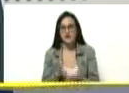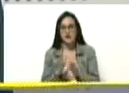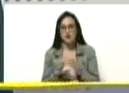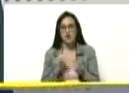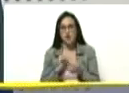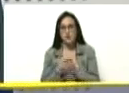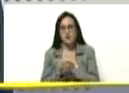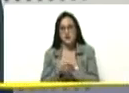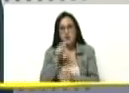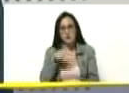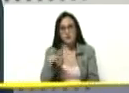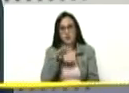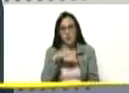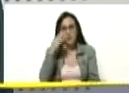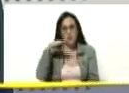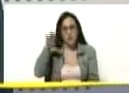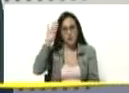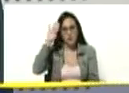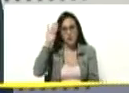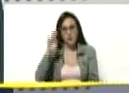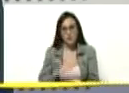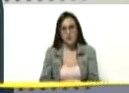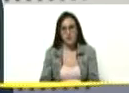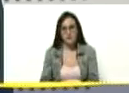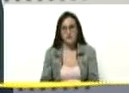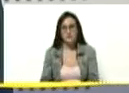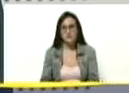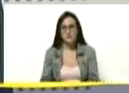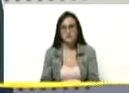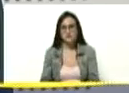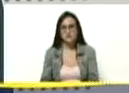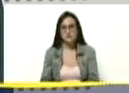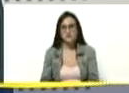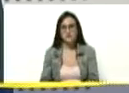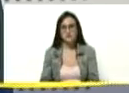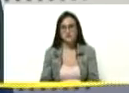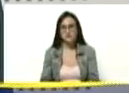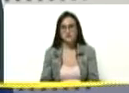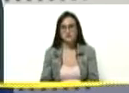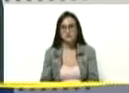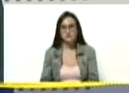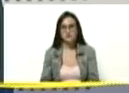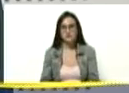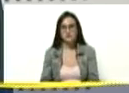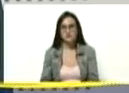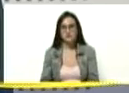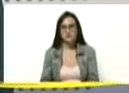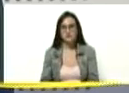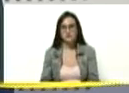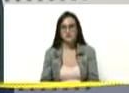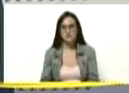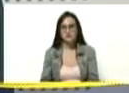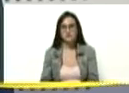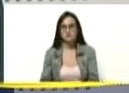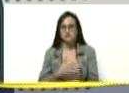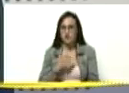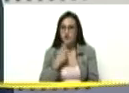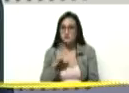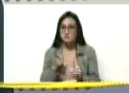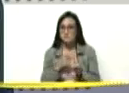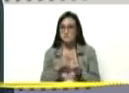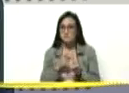compañeros del pueblo cubano. One, we are eternally grateful for the solidarity which you have shown to us. Quiero decirle